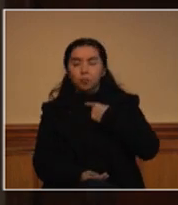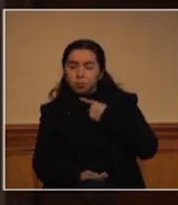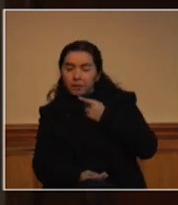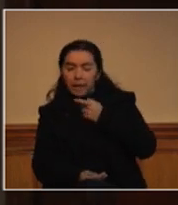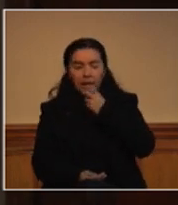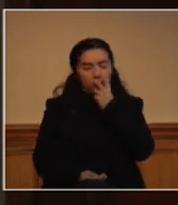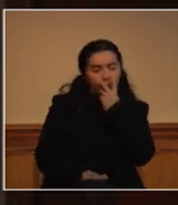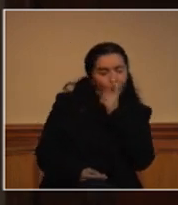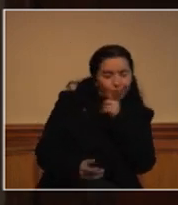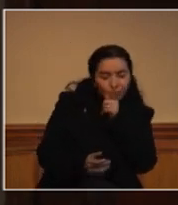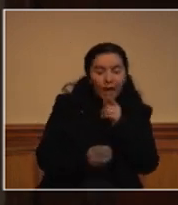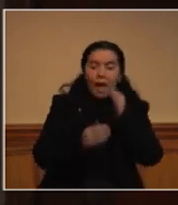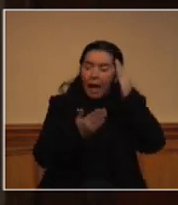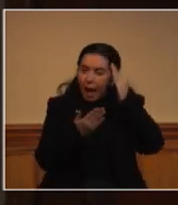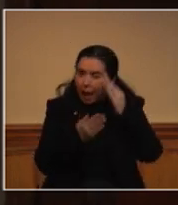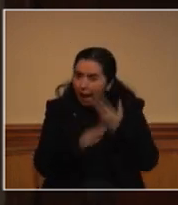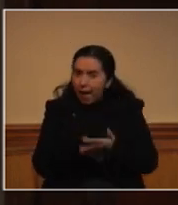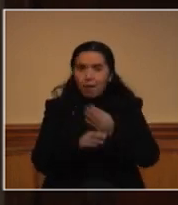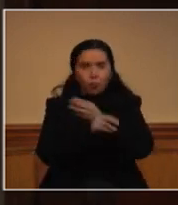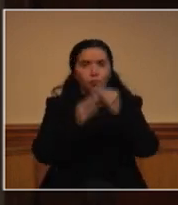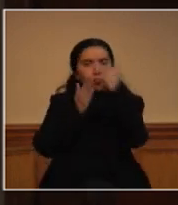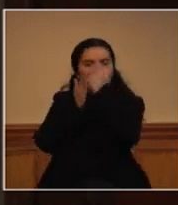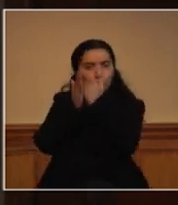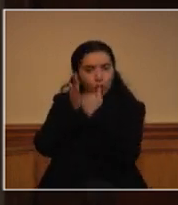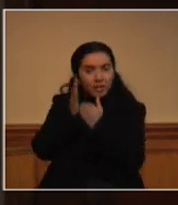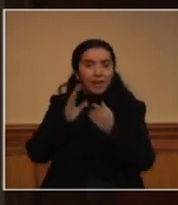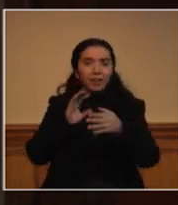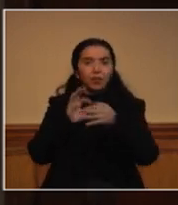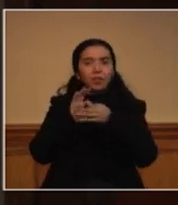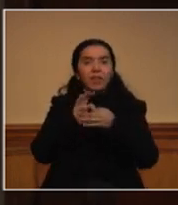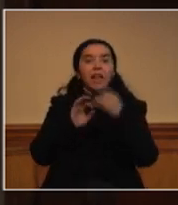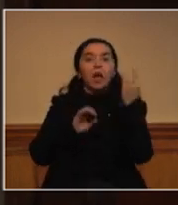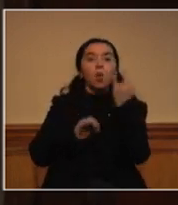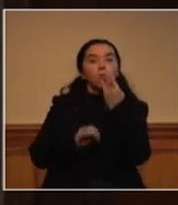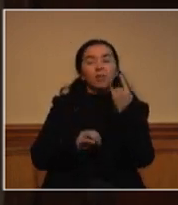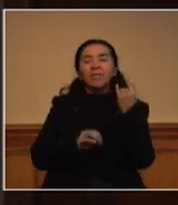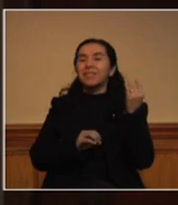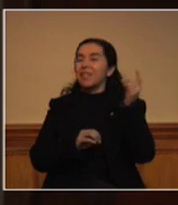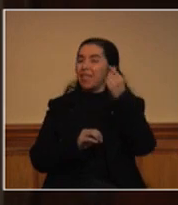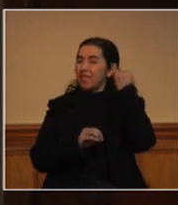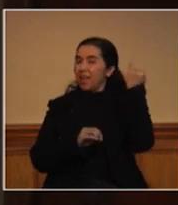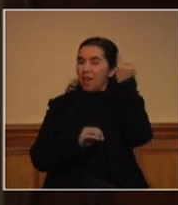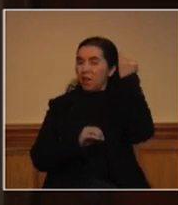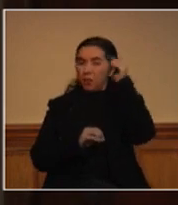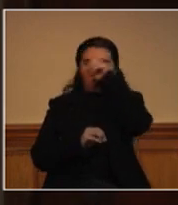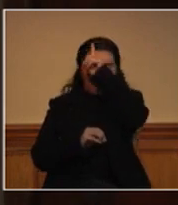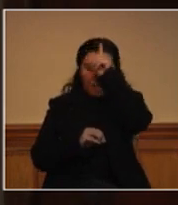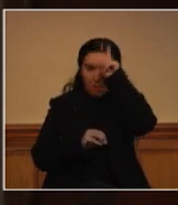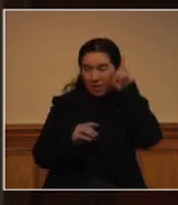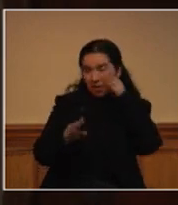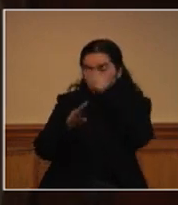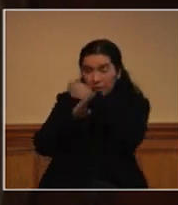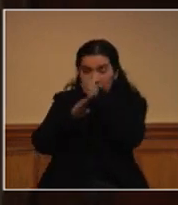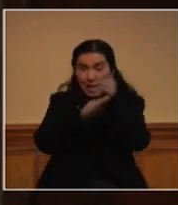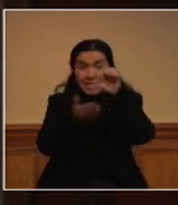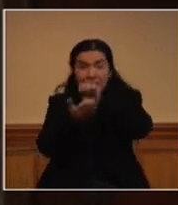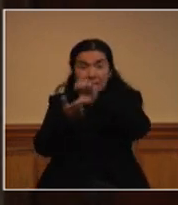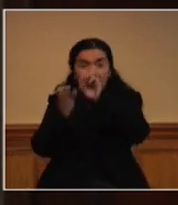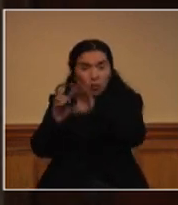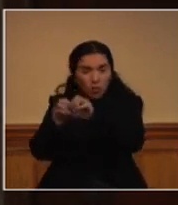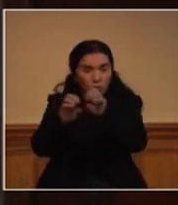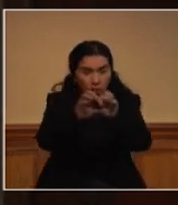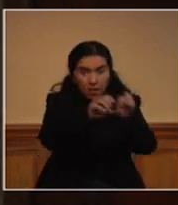nacido numerosos proyectos de colaboración establecidos entre la Universidad Autónoma de Madrid y centros educativos, lo que ha permitido